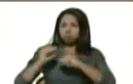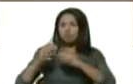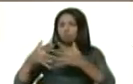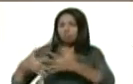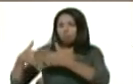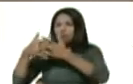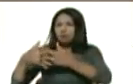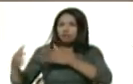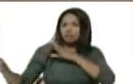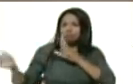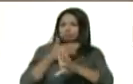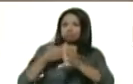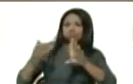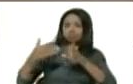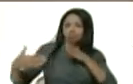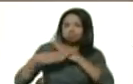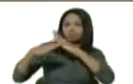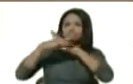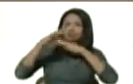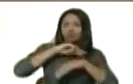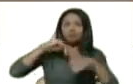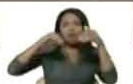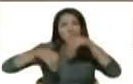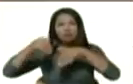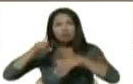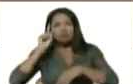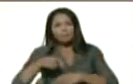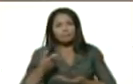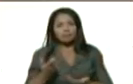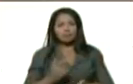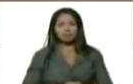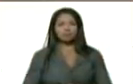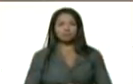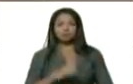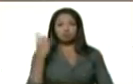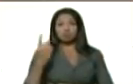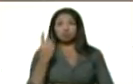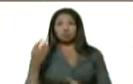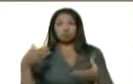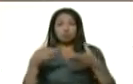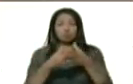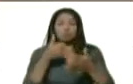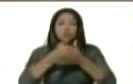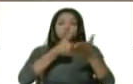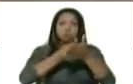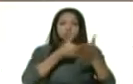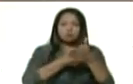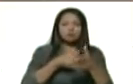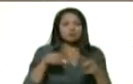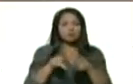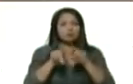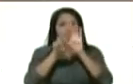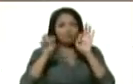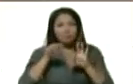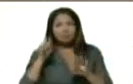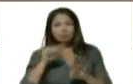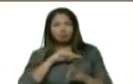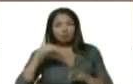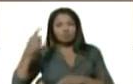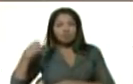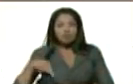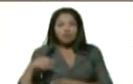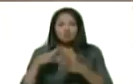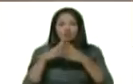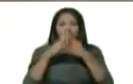quiere sabotear las elecciones de la Asamblea. Un solo frente de batalla. Tenemos todas las